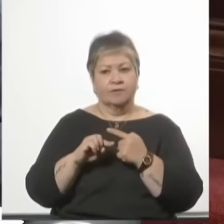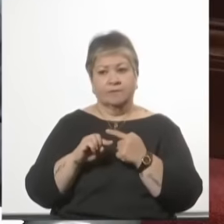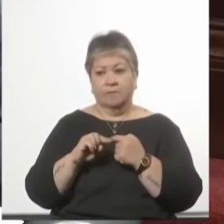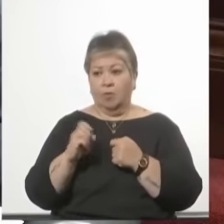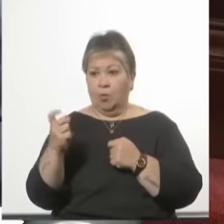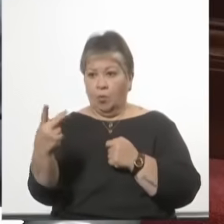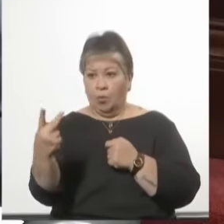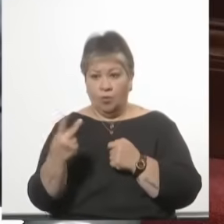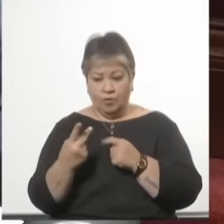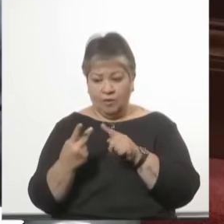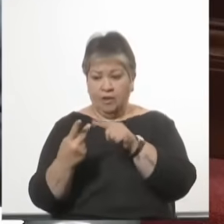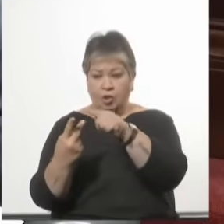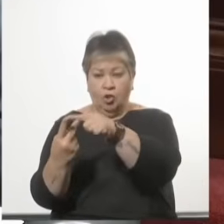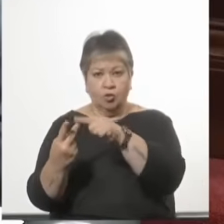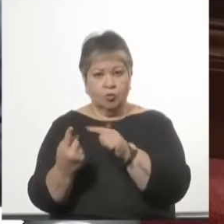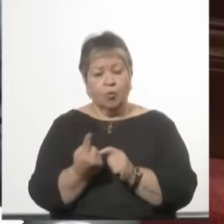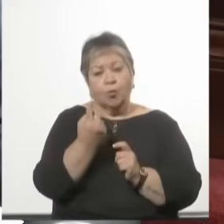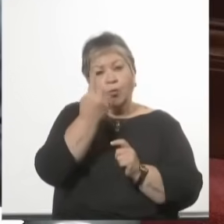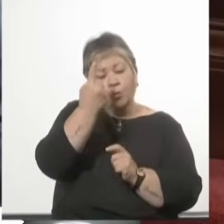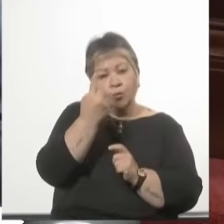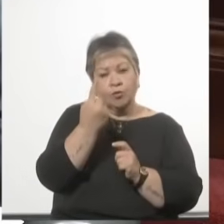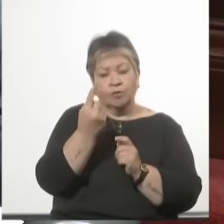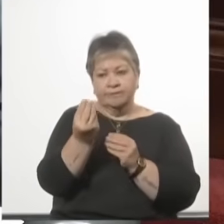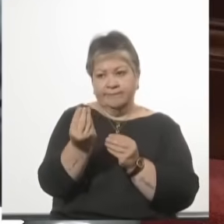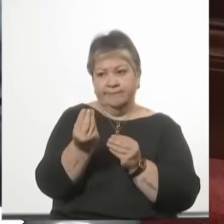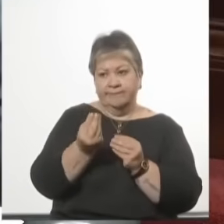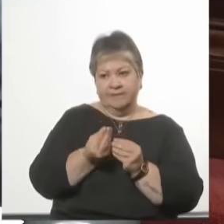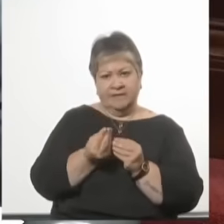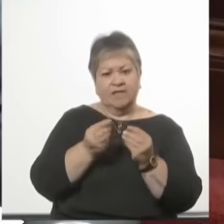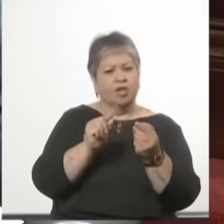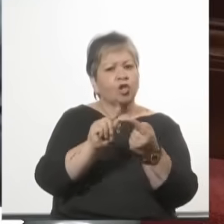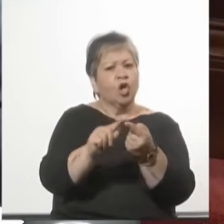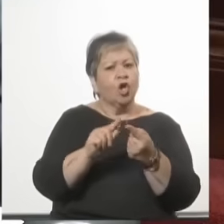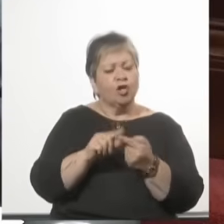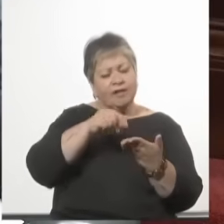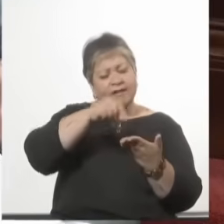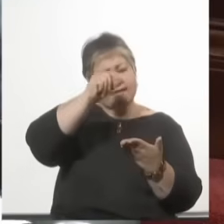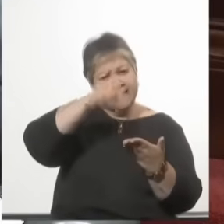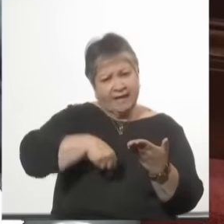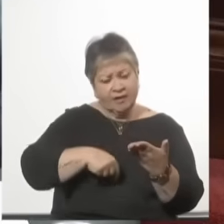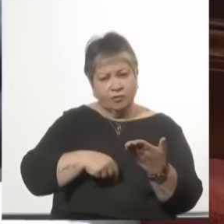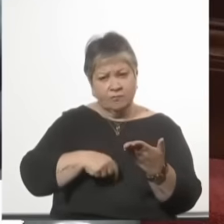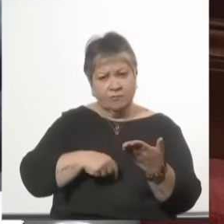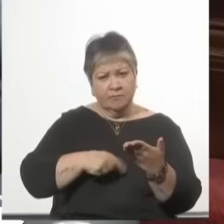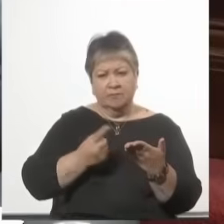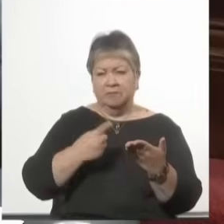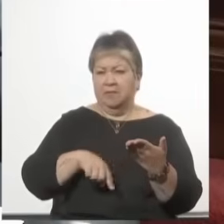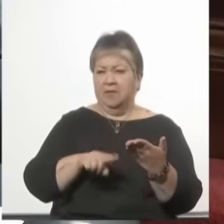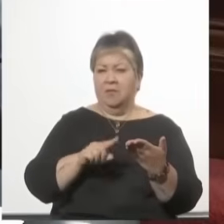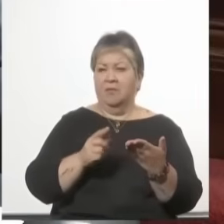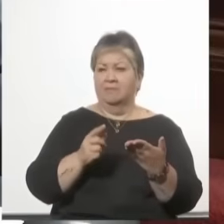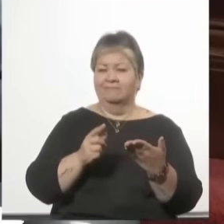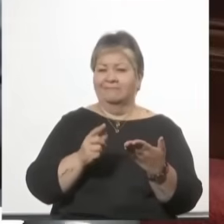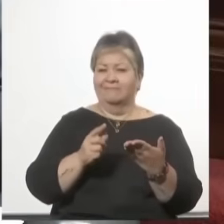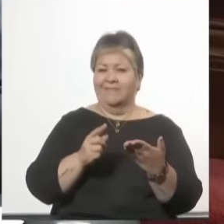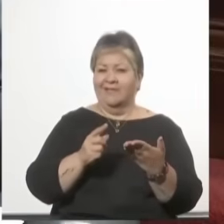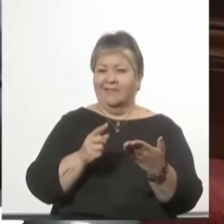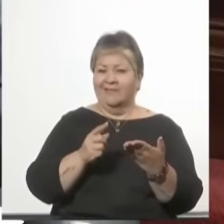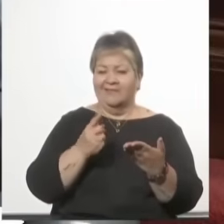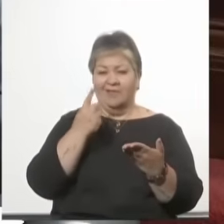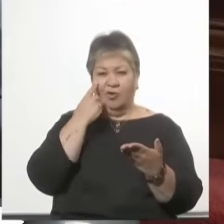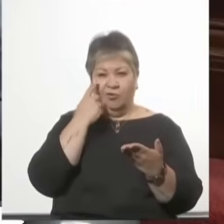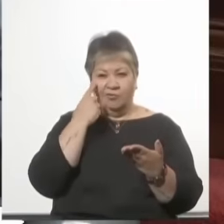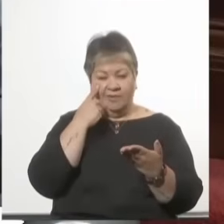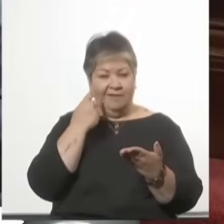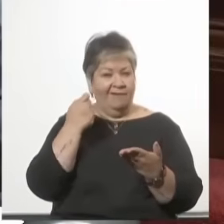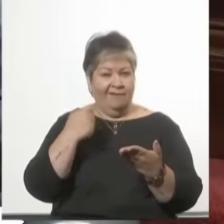uno de los contrayentes fuese inducido al otro a celebrar un contrato que en todo caso no lo hubiera otorgado. La nulidad en este caso